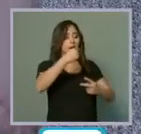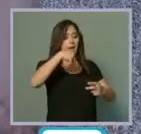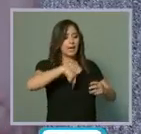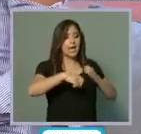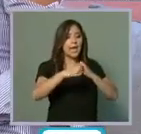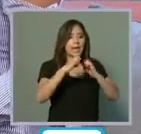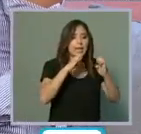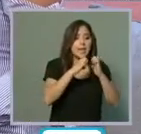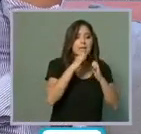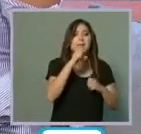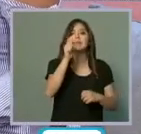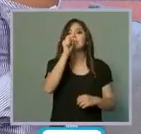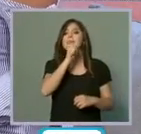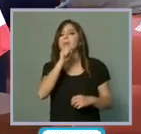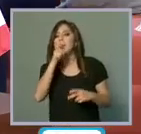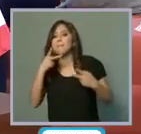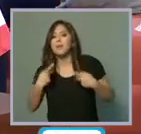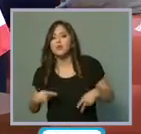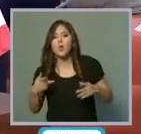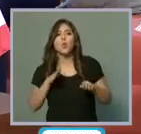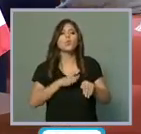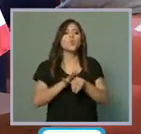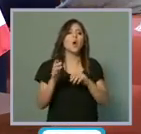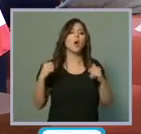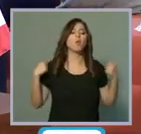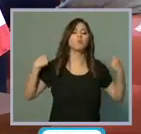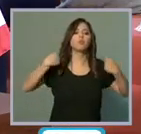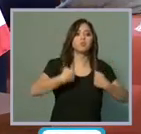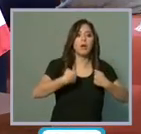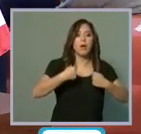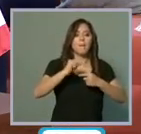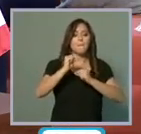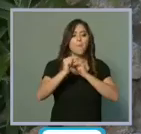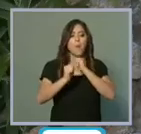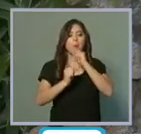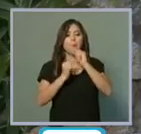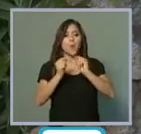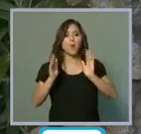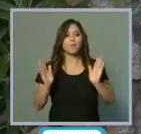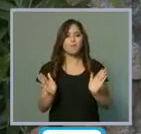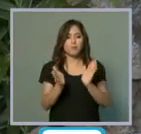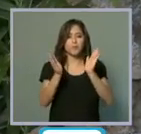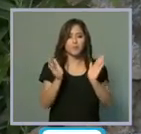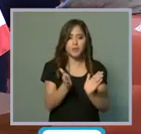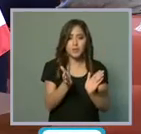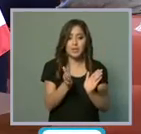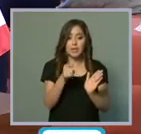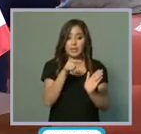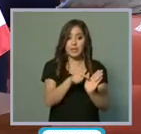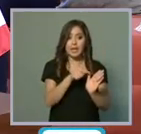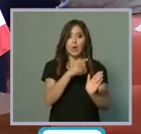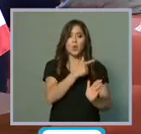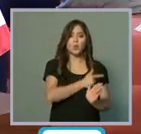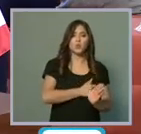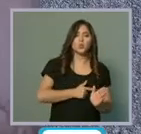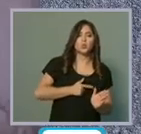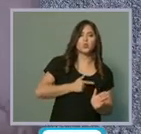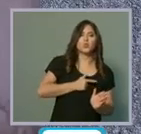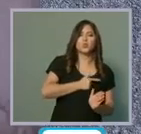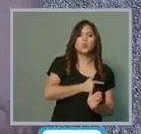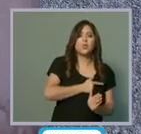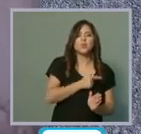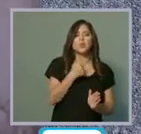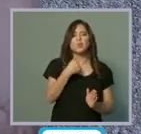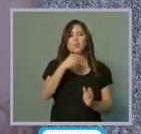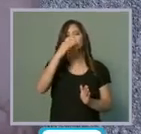te vas a poner, supuesto, etcétera. Y se vuelve un motivador. Pero cuando ese gusto se vuelve una dona, que tú sabes